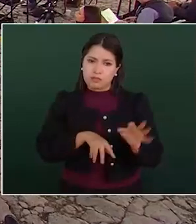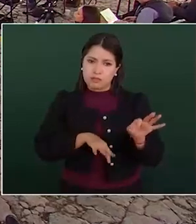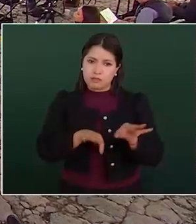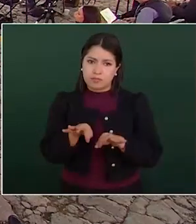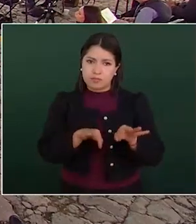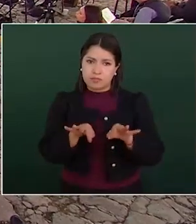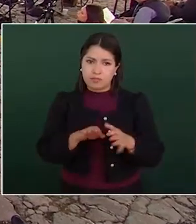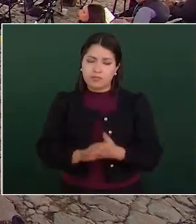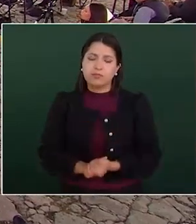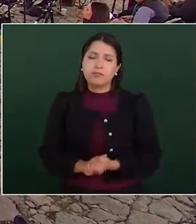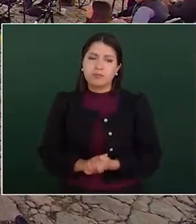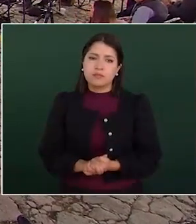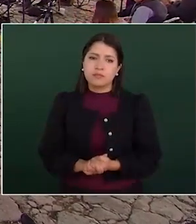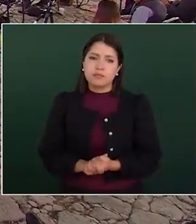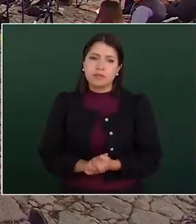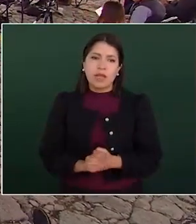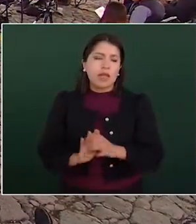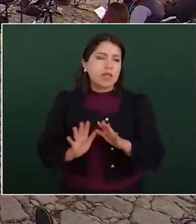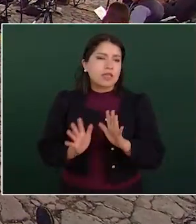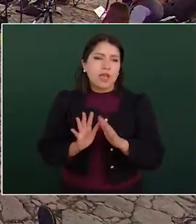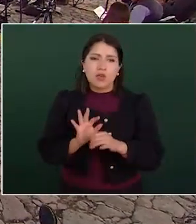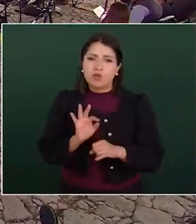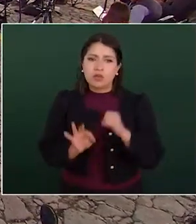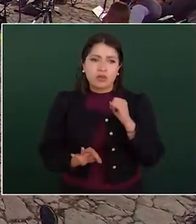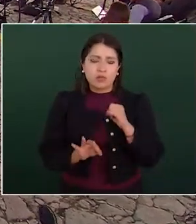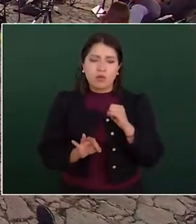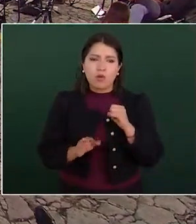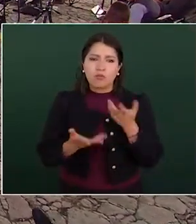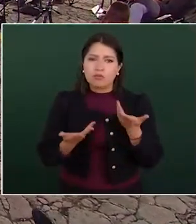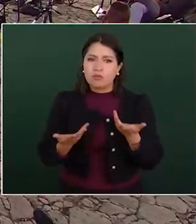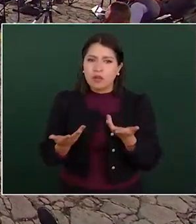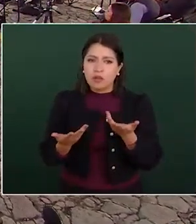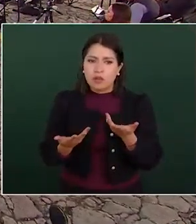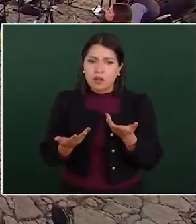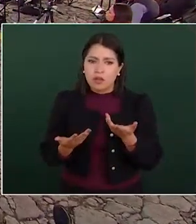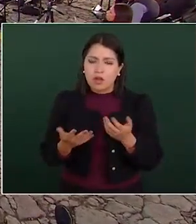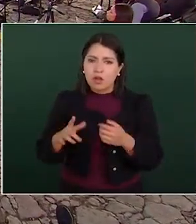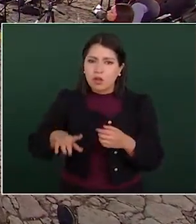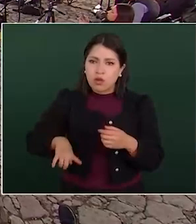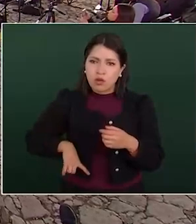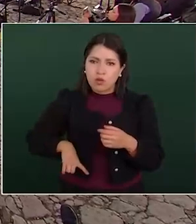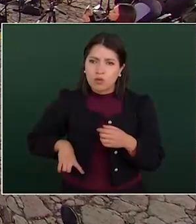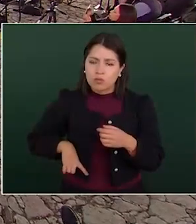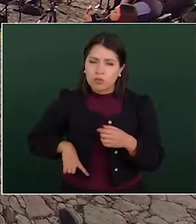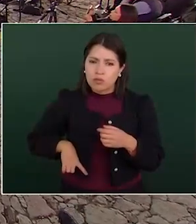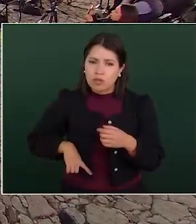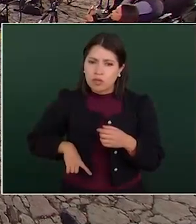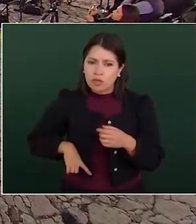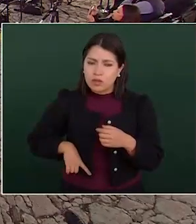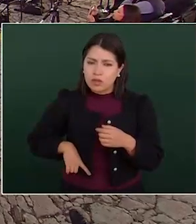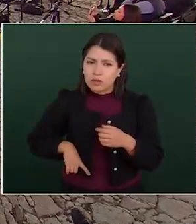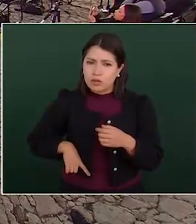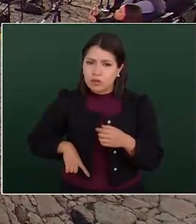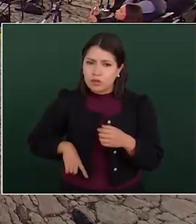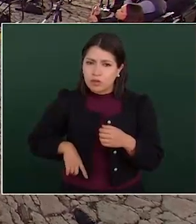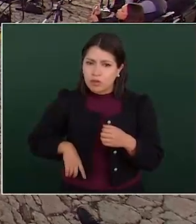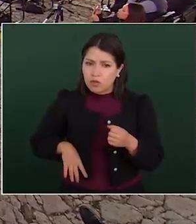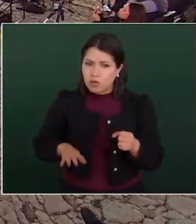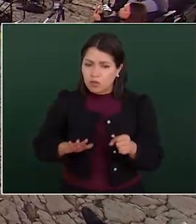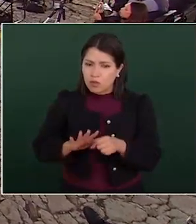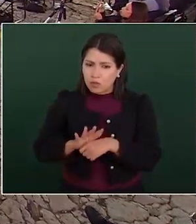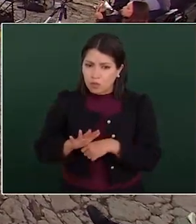Bueno, vamos. Para precisar, ¿cuáles son los gobiernos una precisión que están?